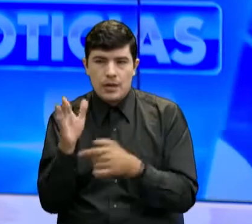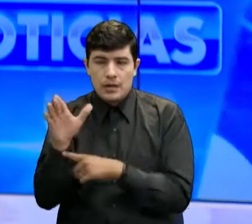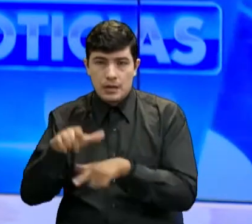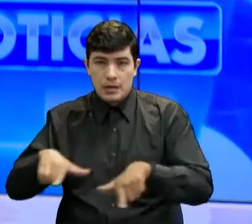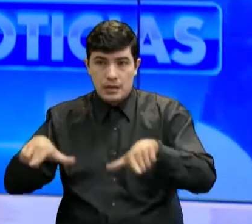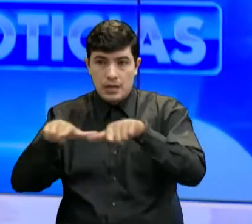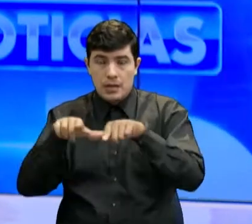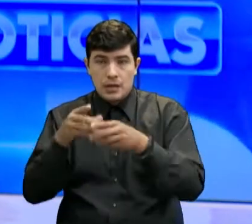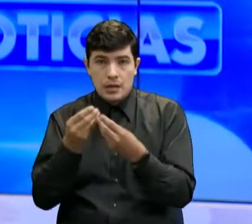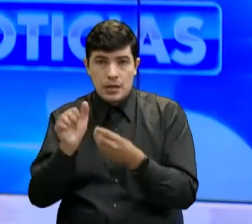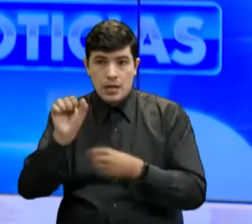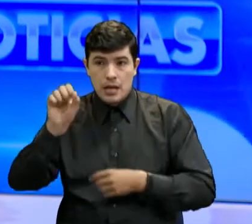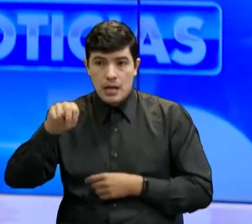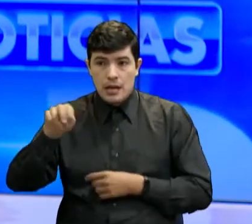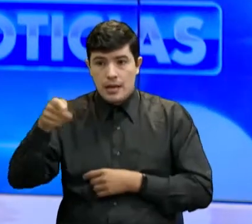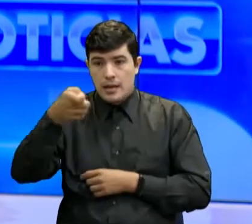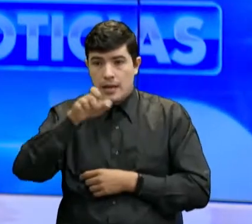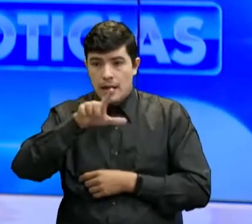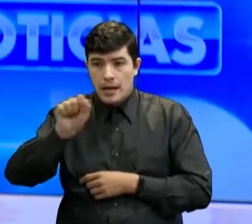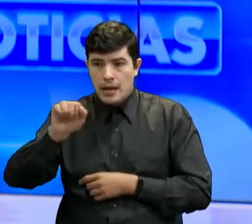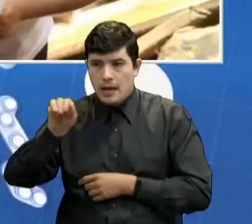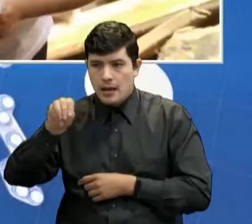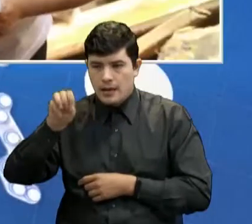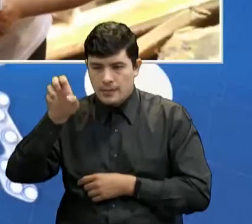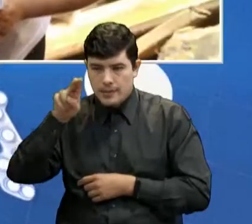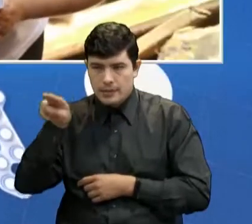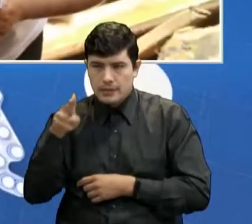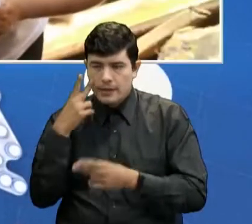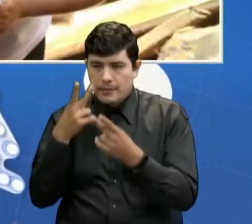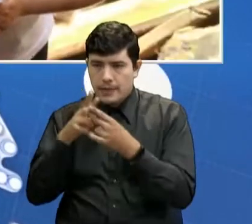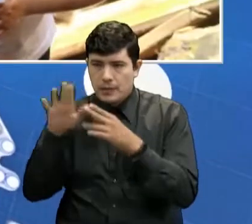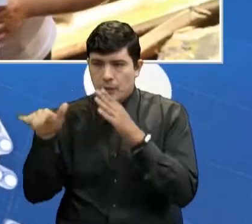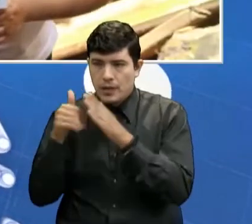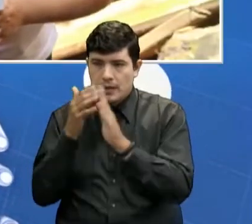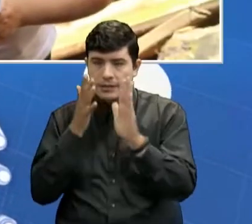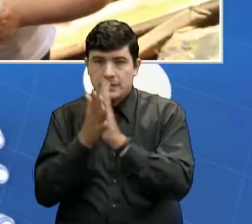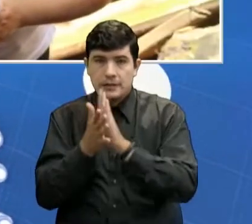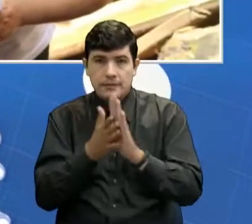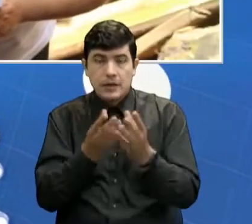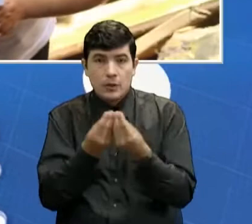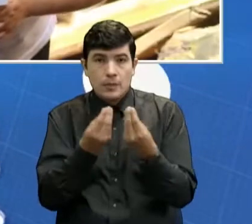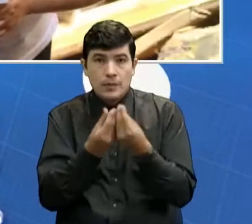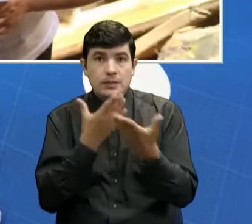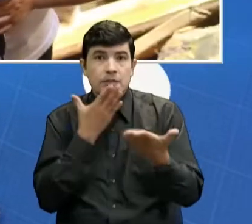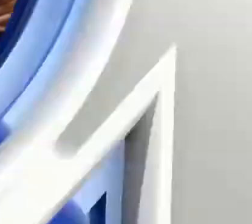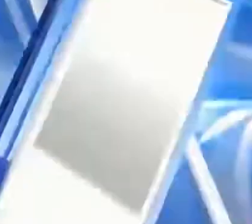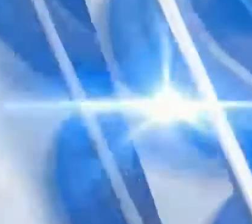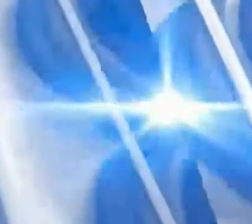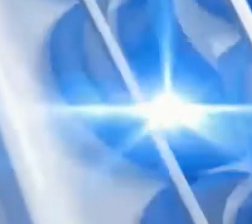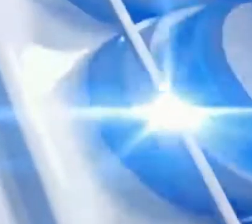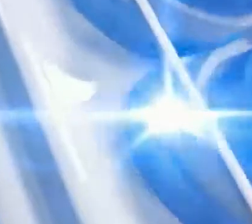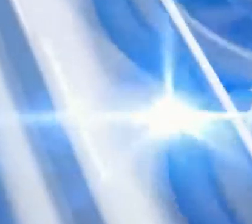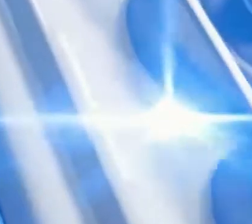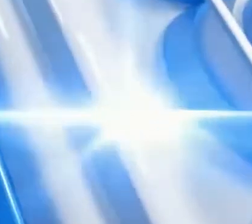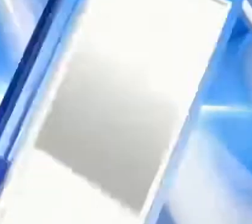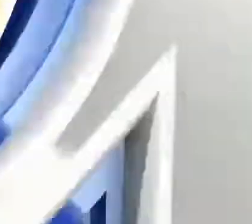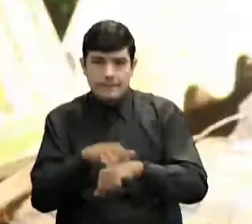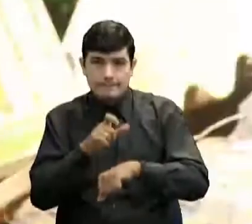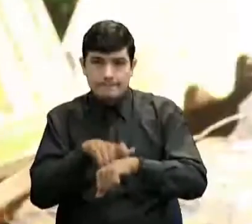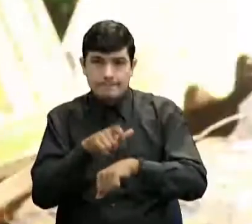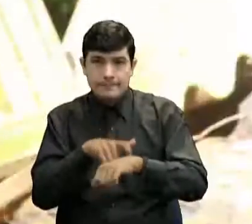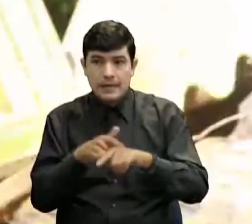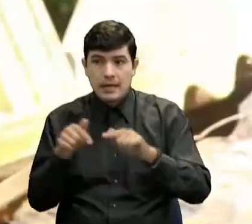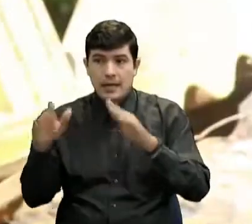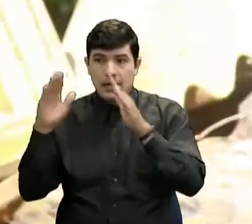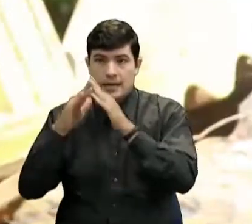ángela jaimes angela todos los detalles acompañar es un estudio muy buenas tardes pues yo hasta ahora me encuentre no en las viviendas que